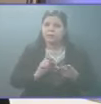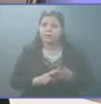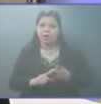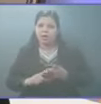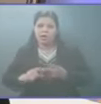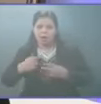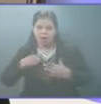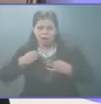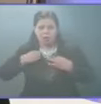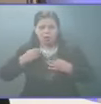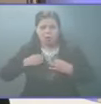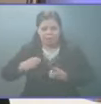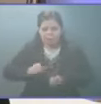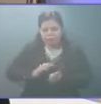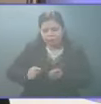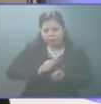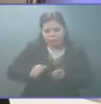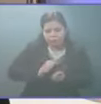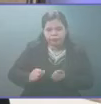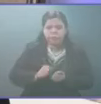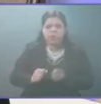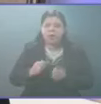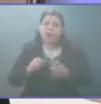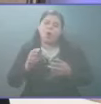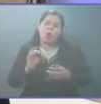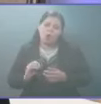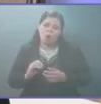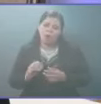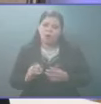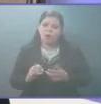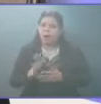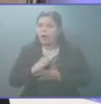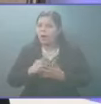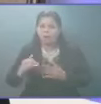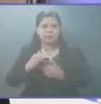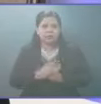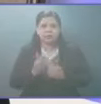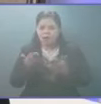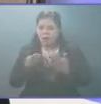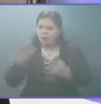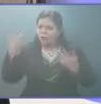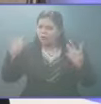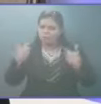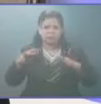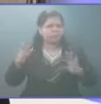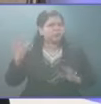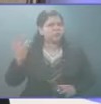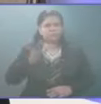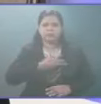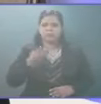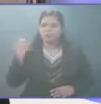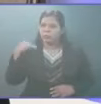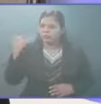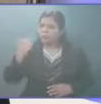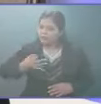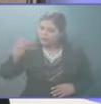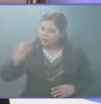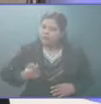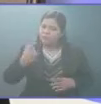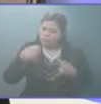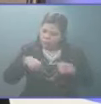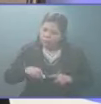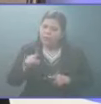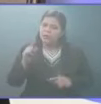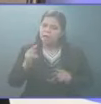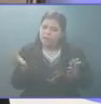lavar su ropa íntima, lavar los platos, son actividades instrumentales de la vida diaria que se necesita que la persona la siga